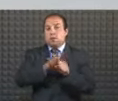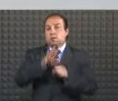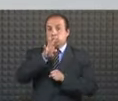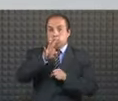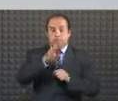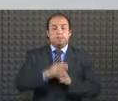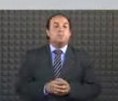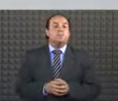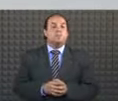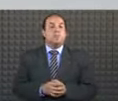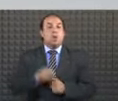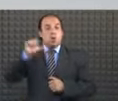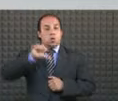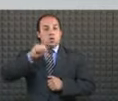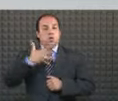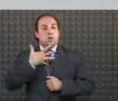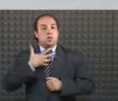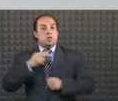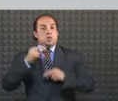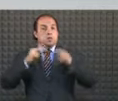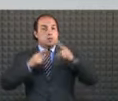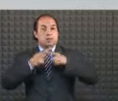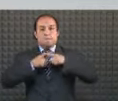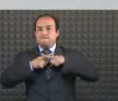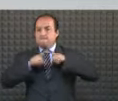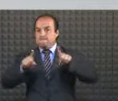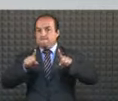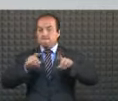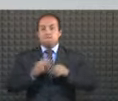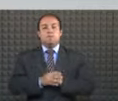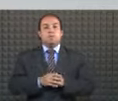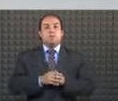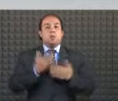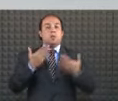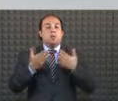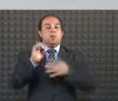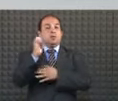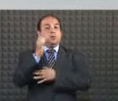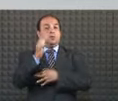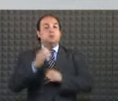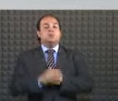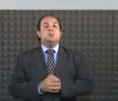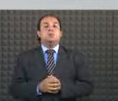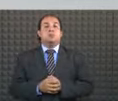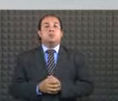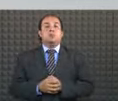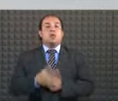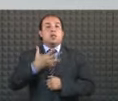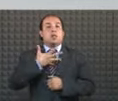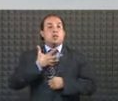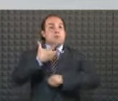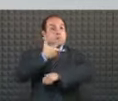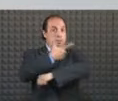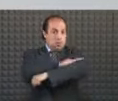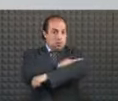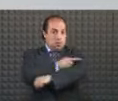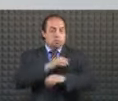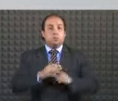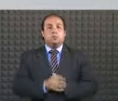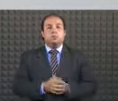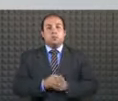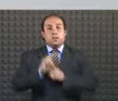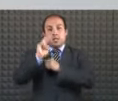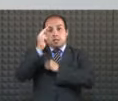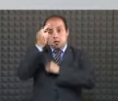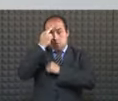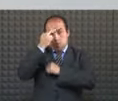COVID-19. Hoy estamos en una condición distinta a la que teníamos en enero, porque tenemos vacunas. Recuerden